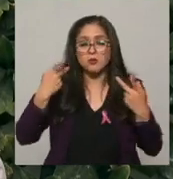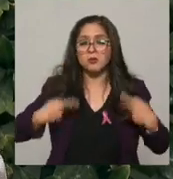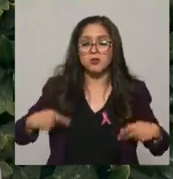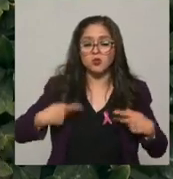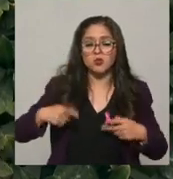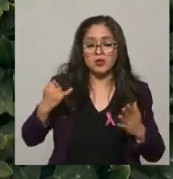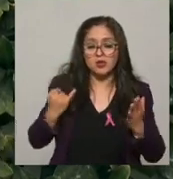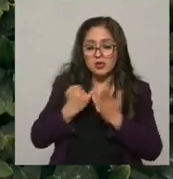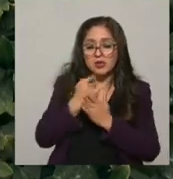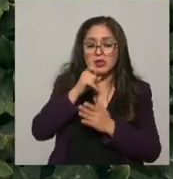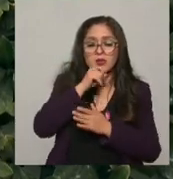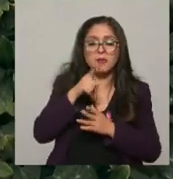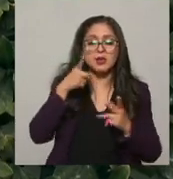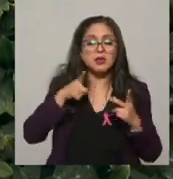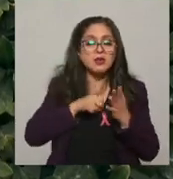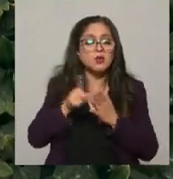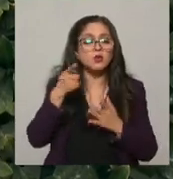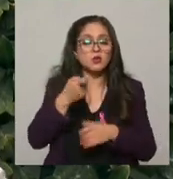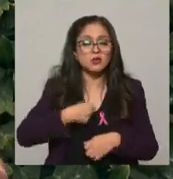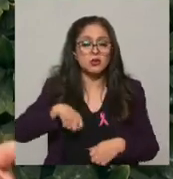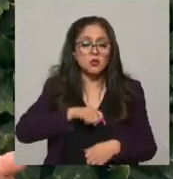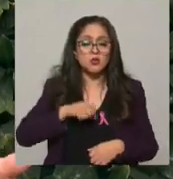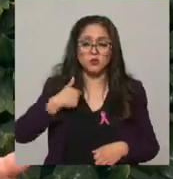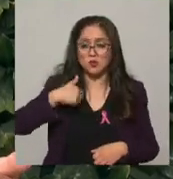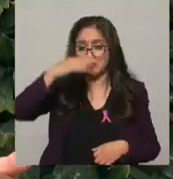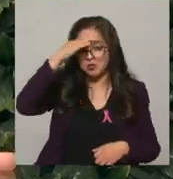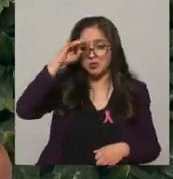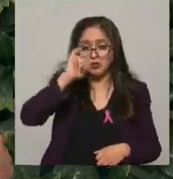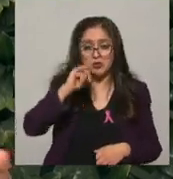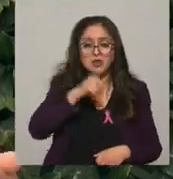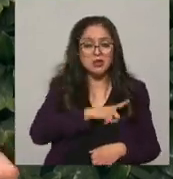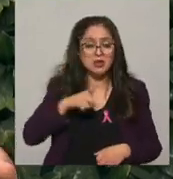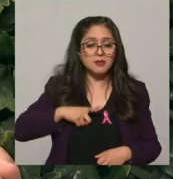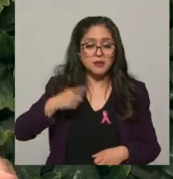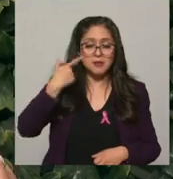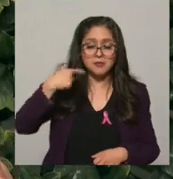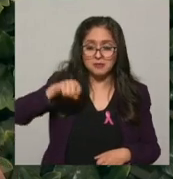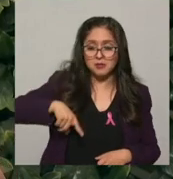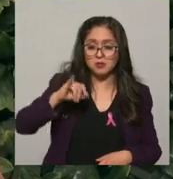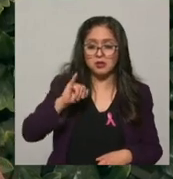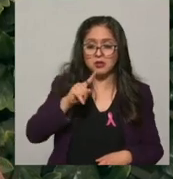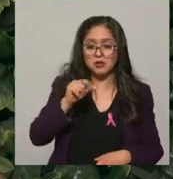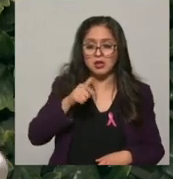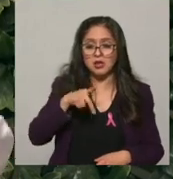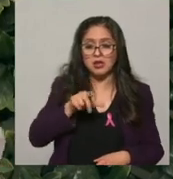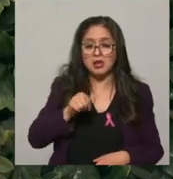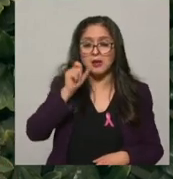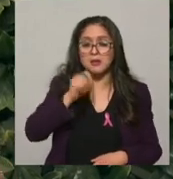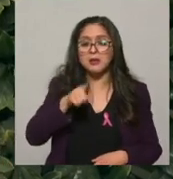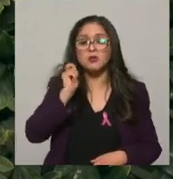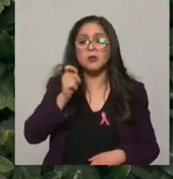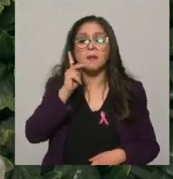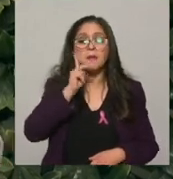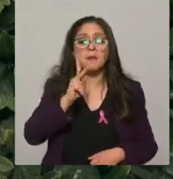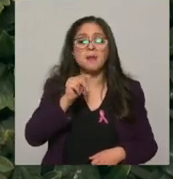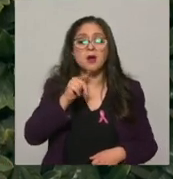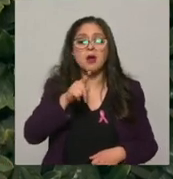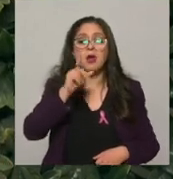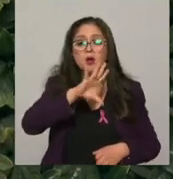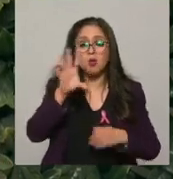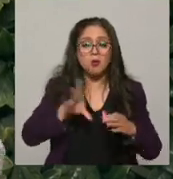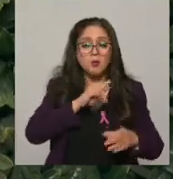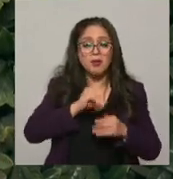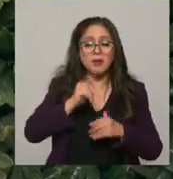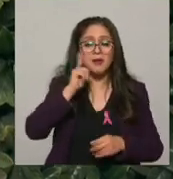derecho a la salud. Entonces yo sí creo que hay una deuda. En el caso específico de Itzayana y en el caso específico de Paola, hay una deuda concreta por parte de